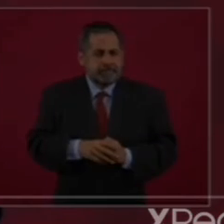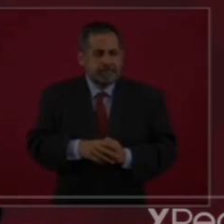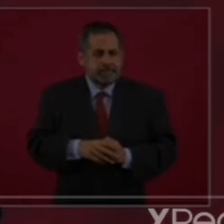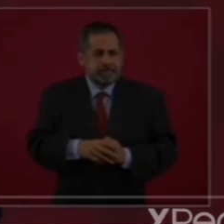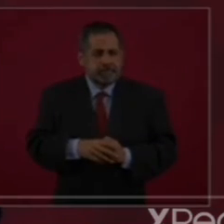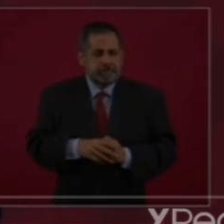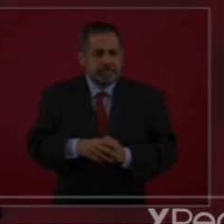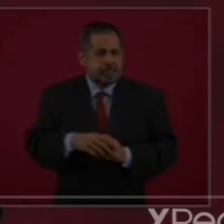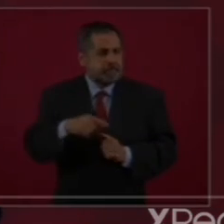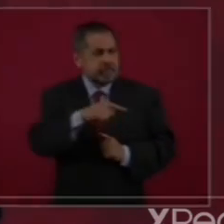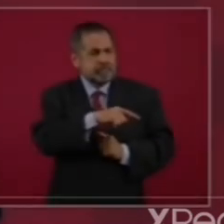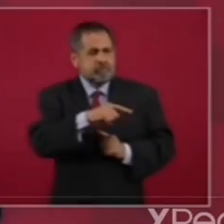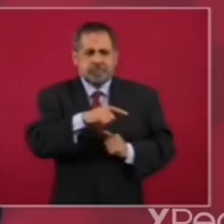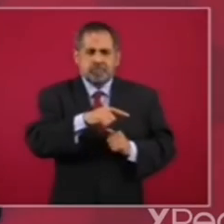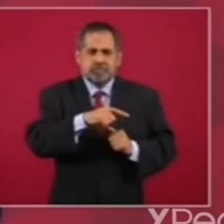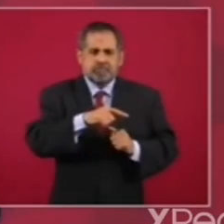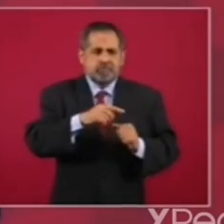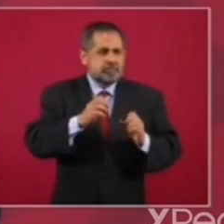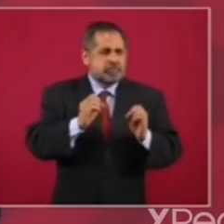no tienen